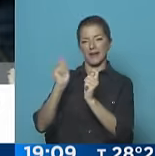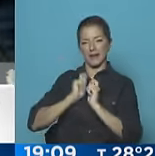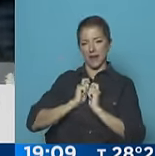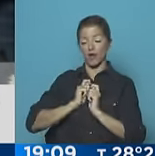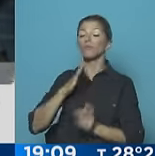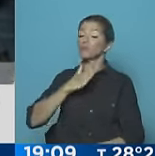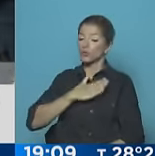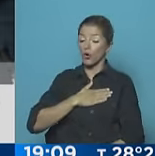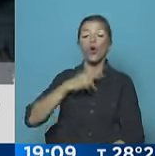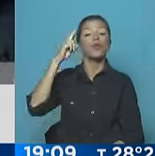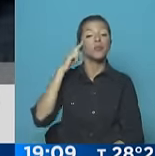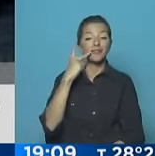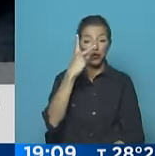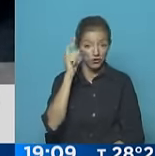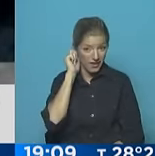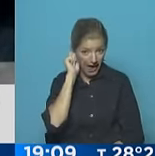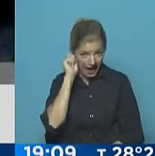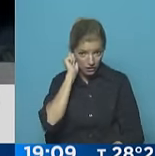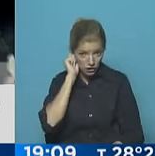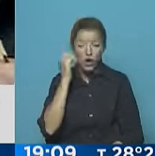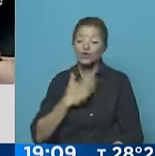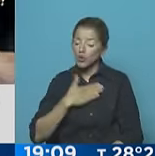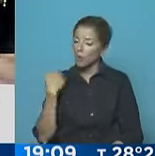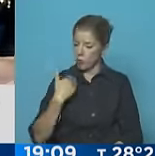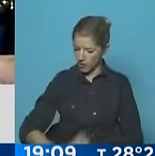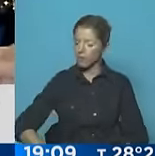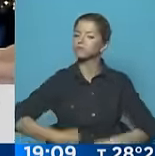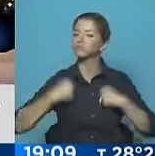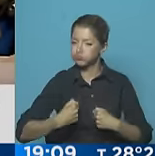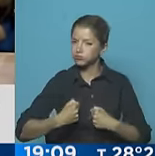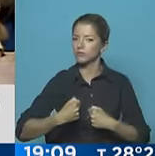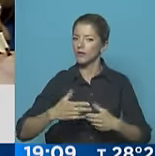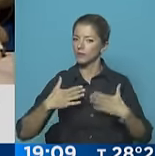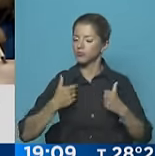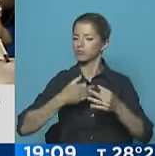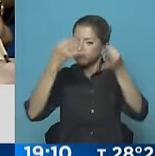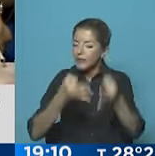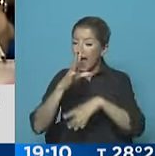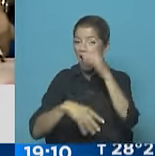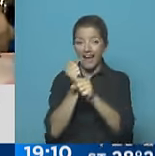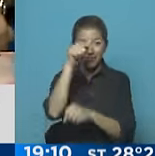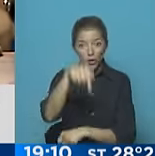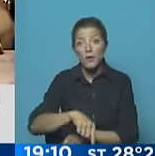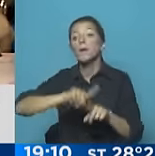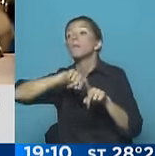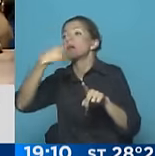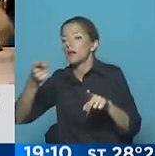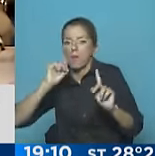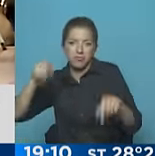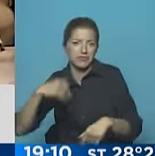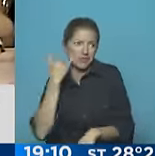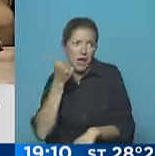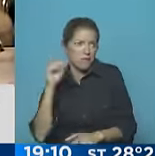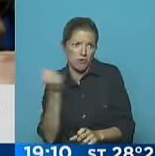92 años. Pude mantenerme en pie, sana, lúcida hasta ahora. Mañana no sé, no importa